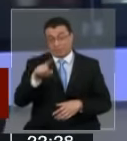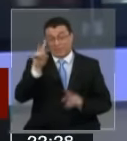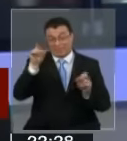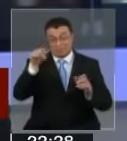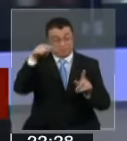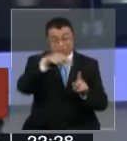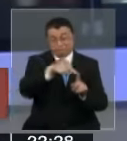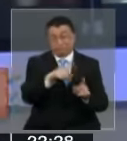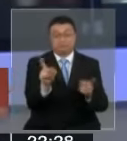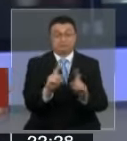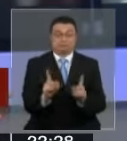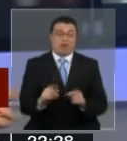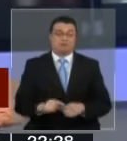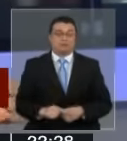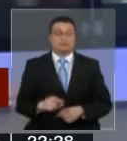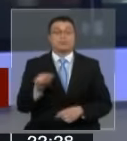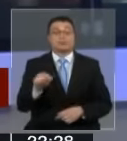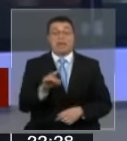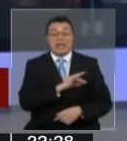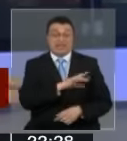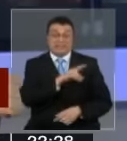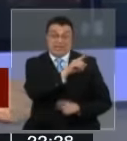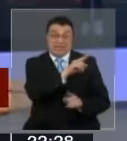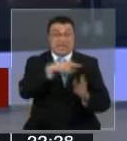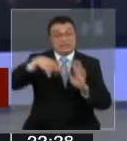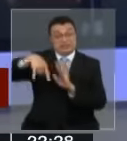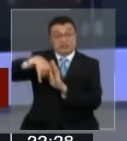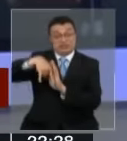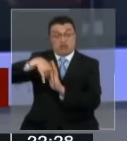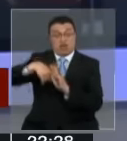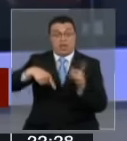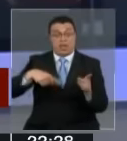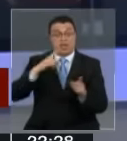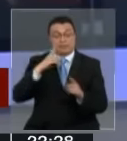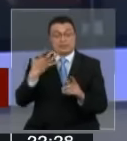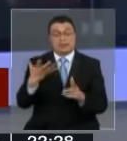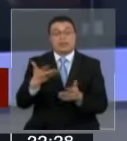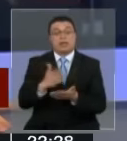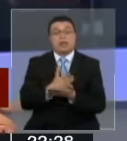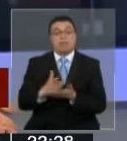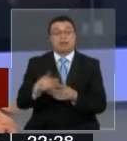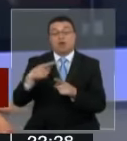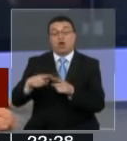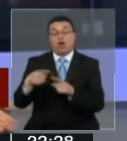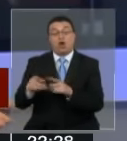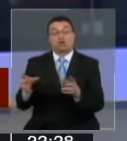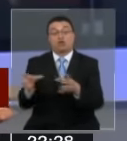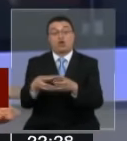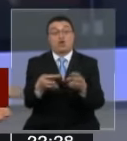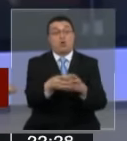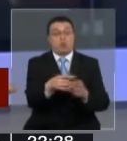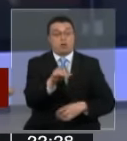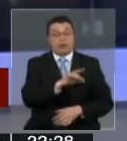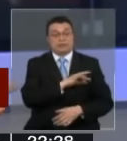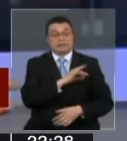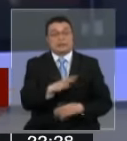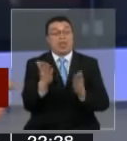¿no? Porque, bueno, lo que pasa en Chiloé es lo que sucede con otros sectores del país. En